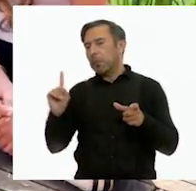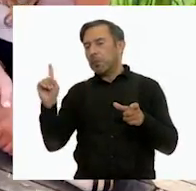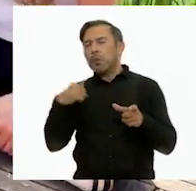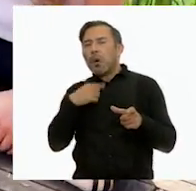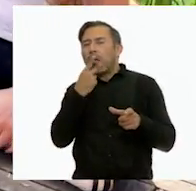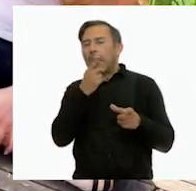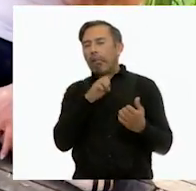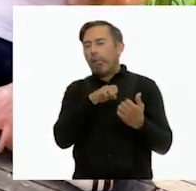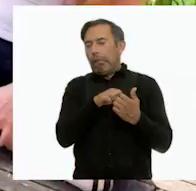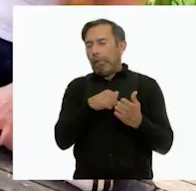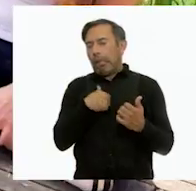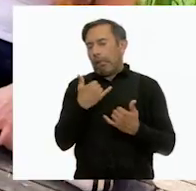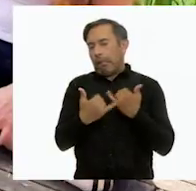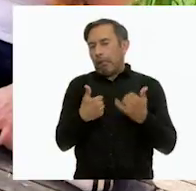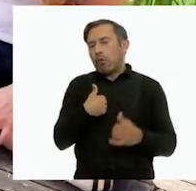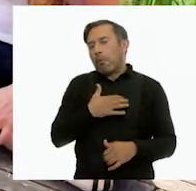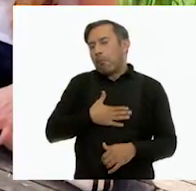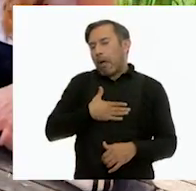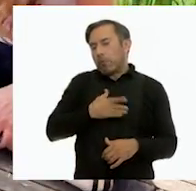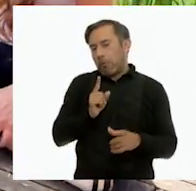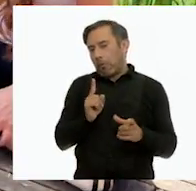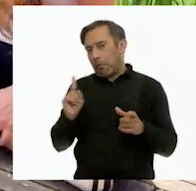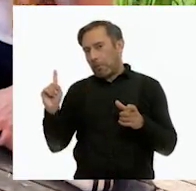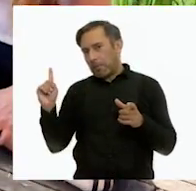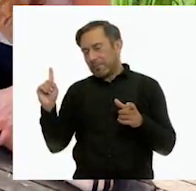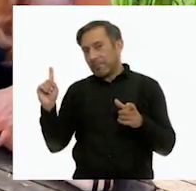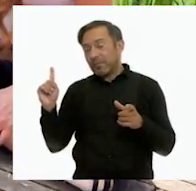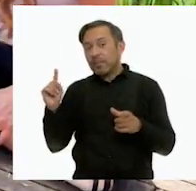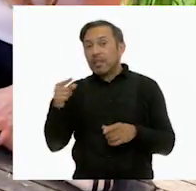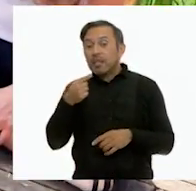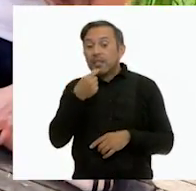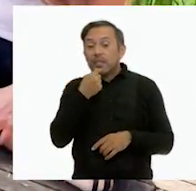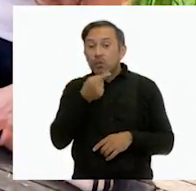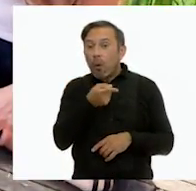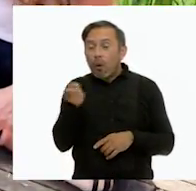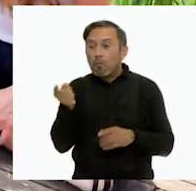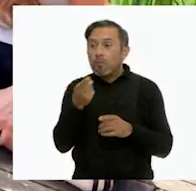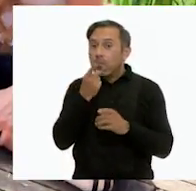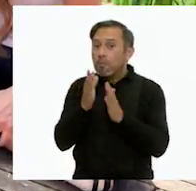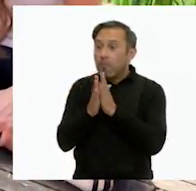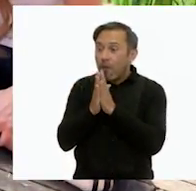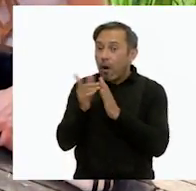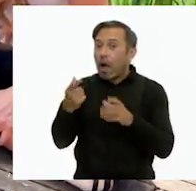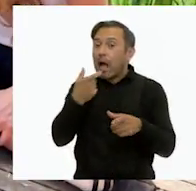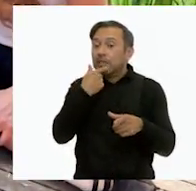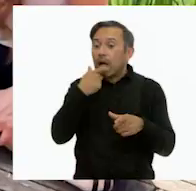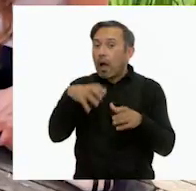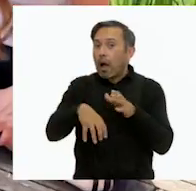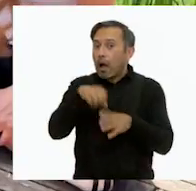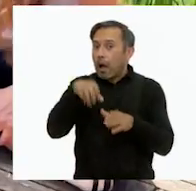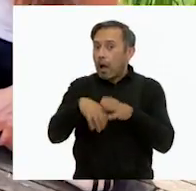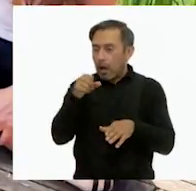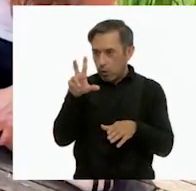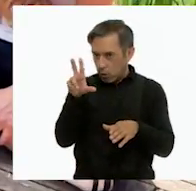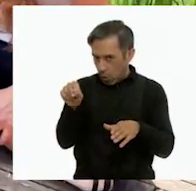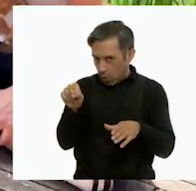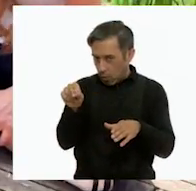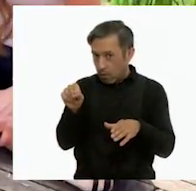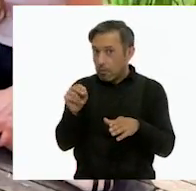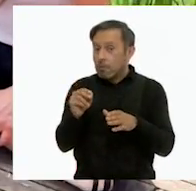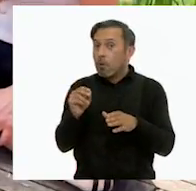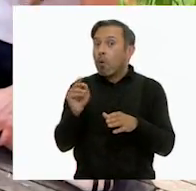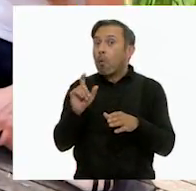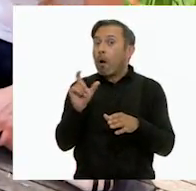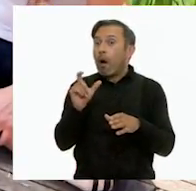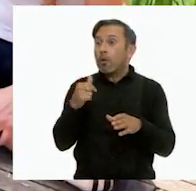acuerdo? Y voy a decirle a los niños que no tomen las galletas, pero te voy a pedir de favor que cuando me salga, tú